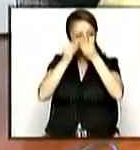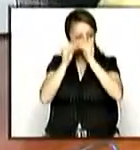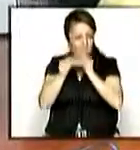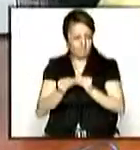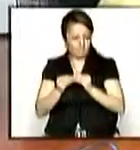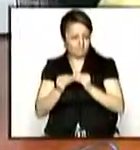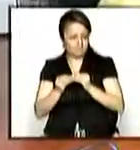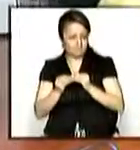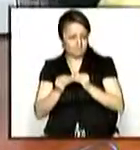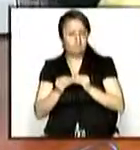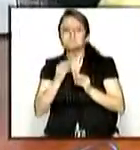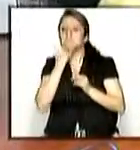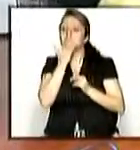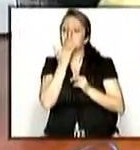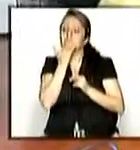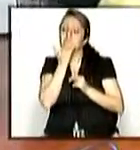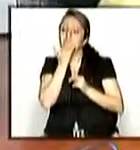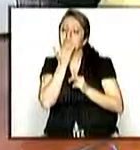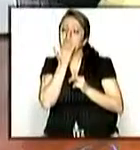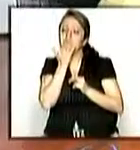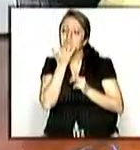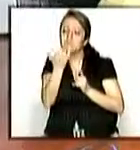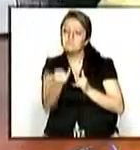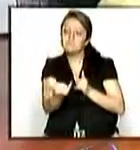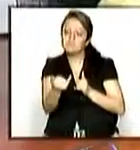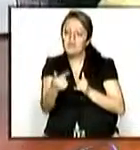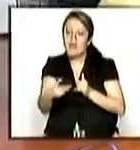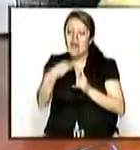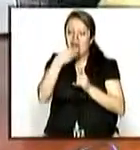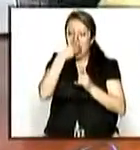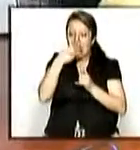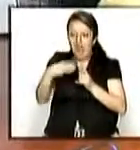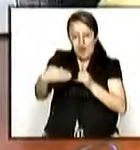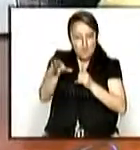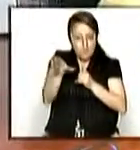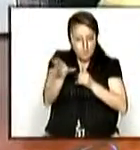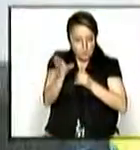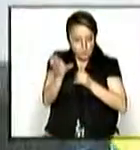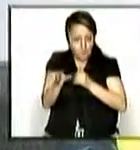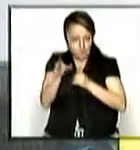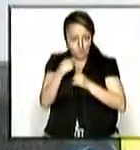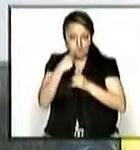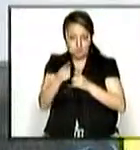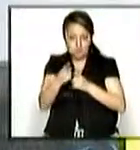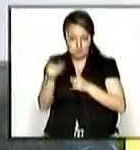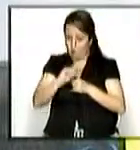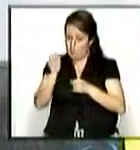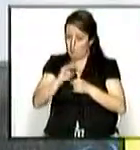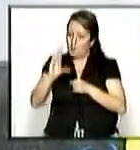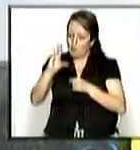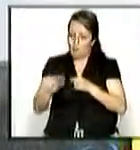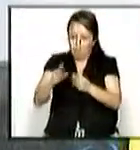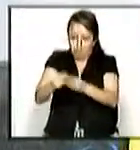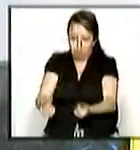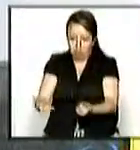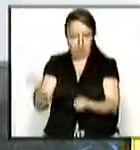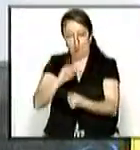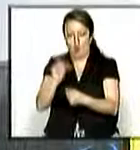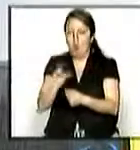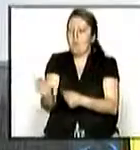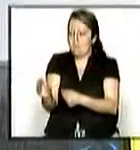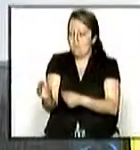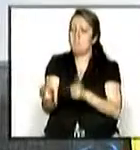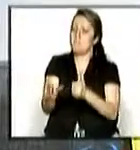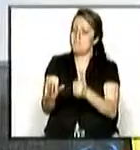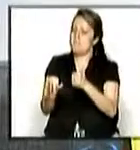restaurar, y es que estos prótesis flexibles que no son blandos también permiten un estímulo,